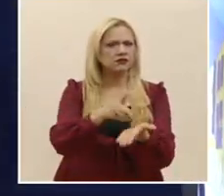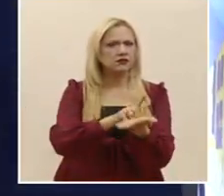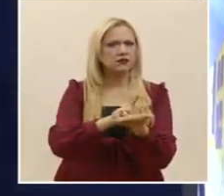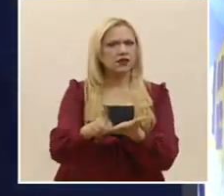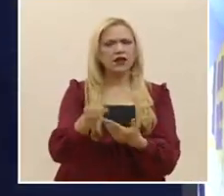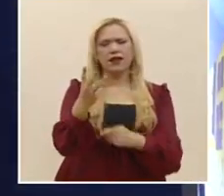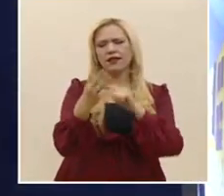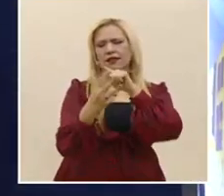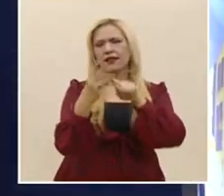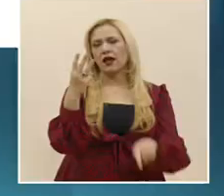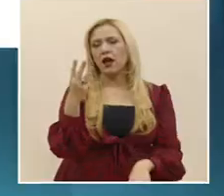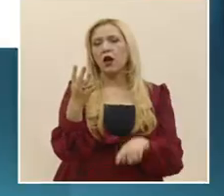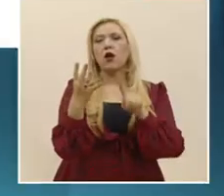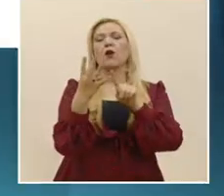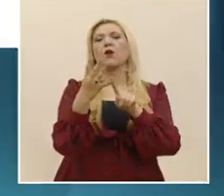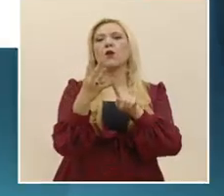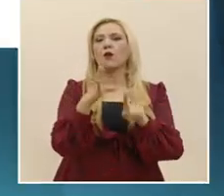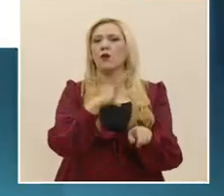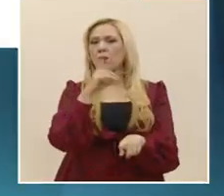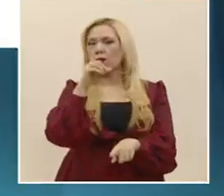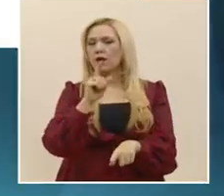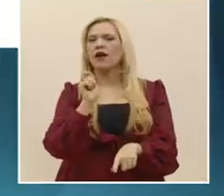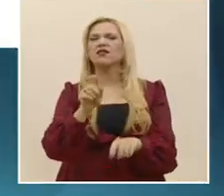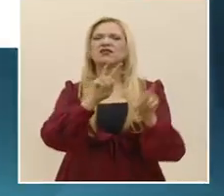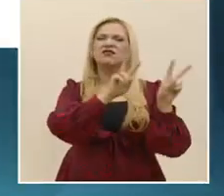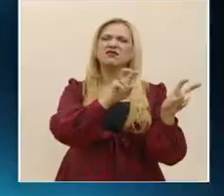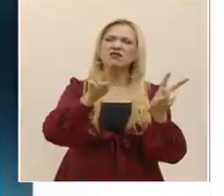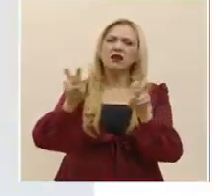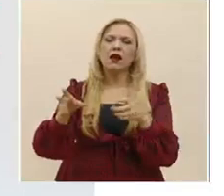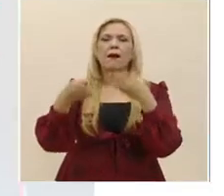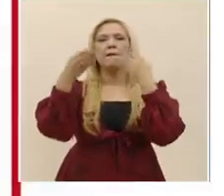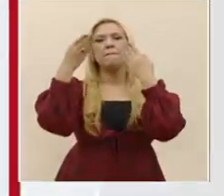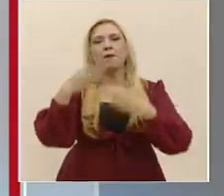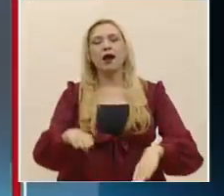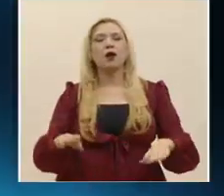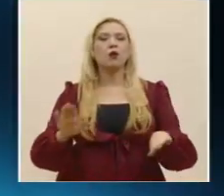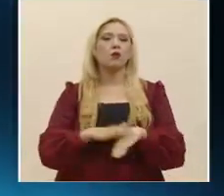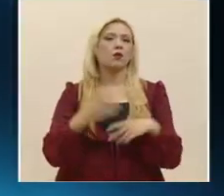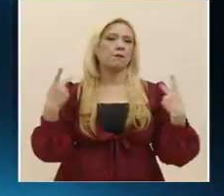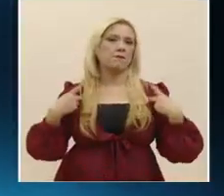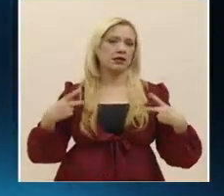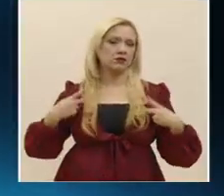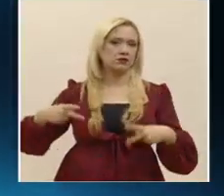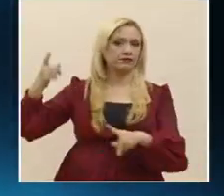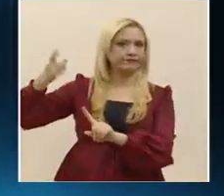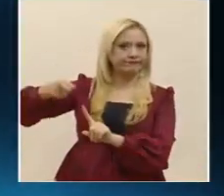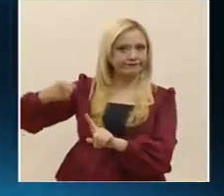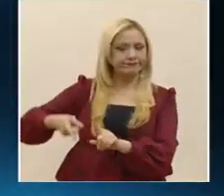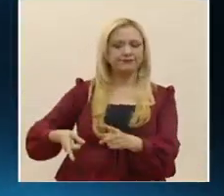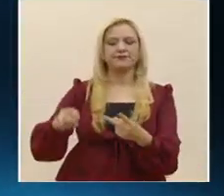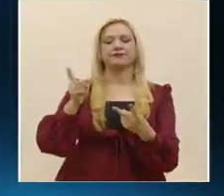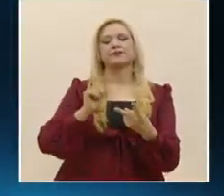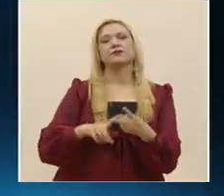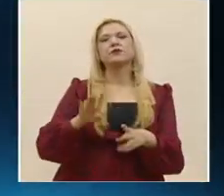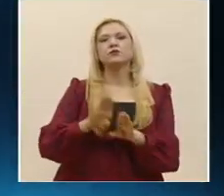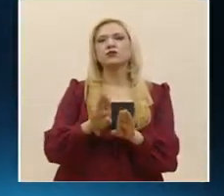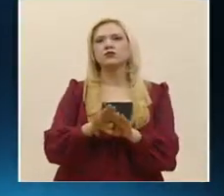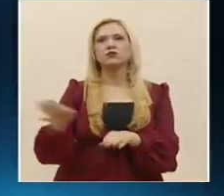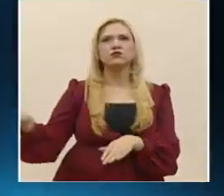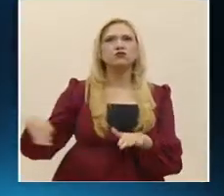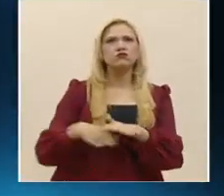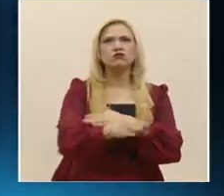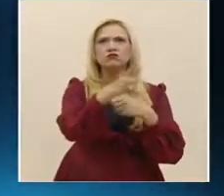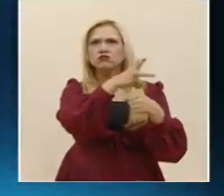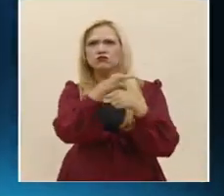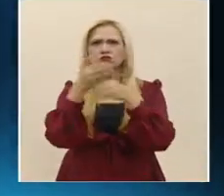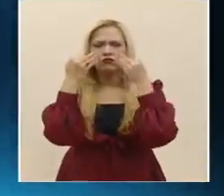se relacionan con los siguientes temas: información bancaria de una persona imputada. Su admisión en un proceso penal acusatorio se